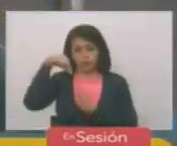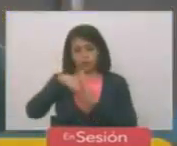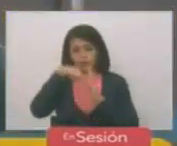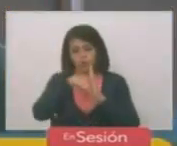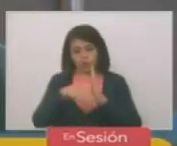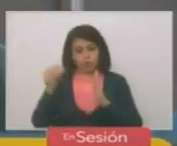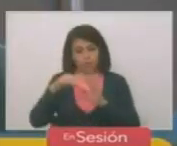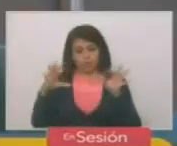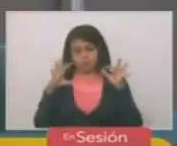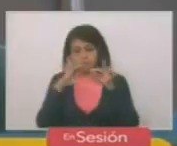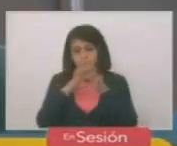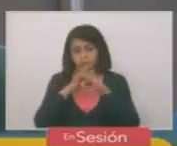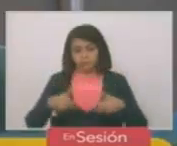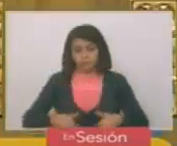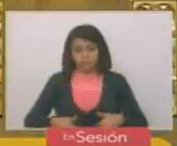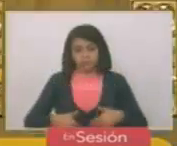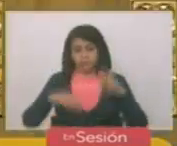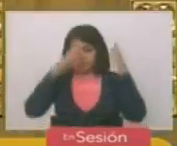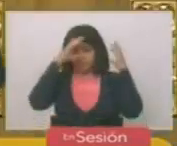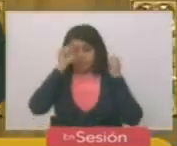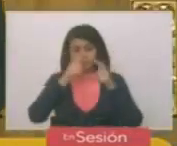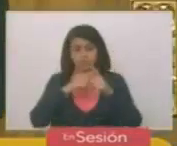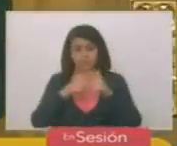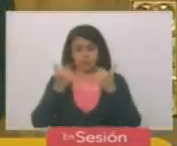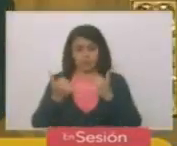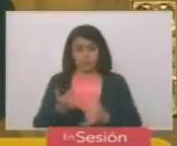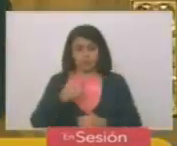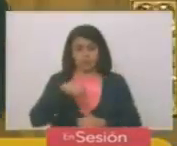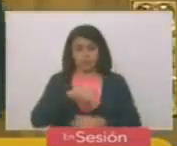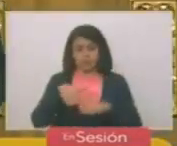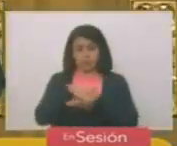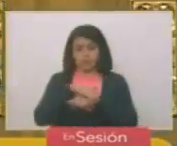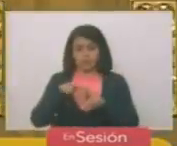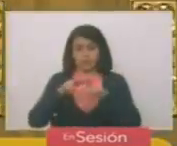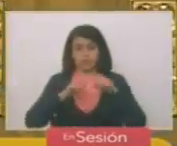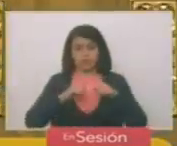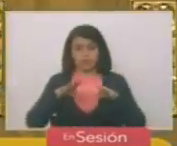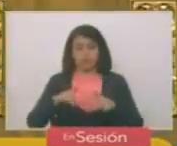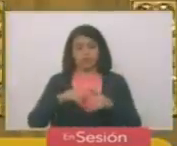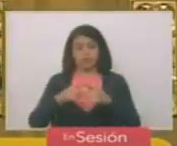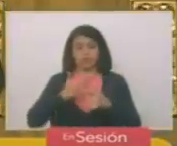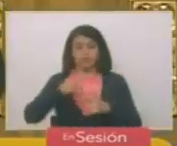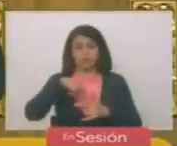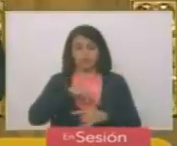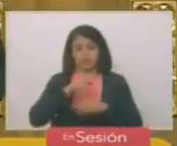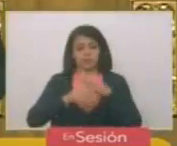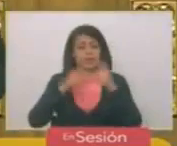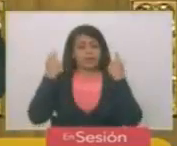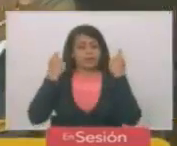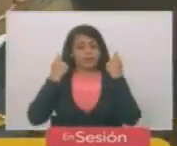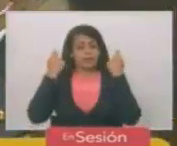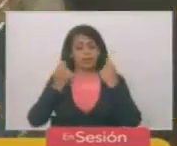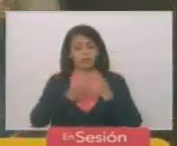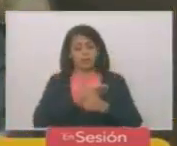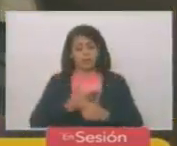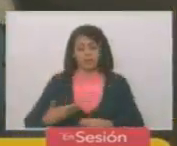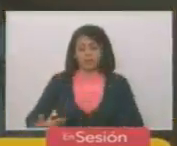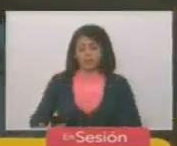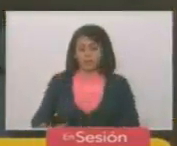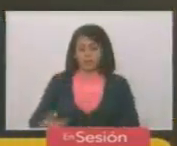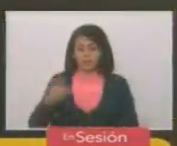el esfuerzo de ese embajador entonces y ahora nuestro canciller. Por eso nosotros tenemos que celebrar, señor presidente,